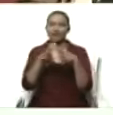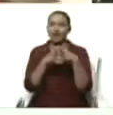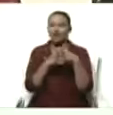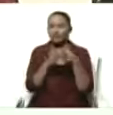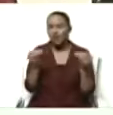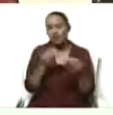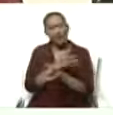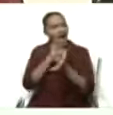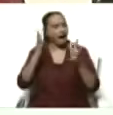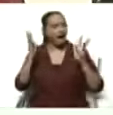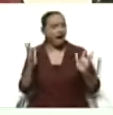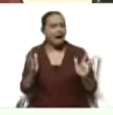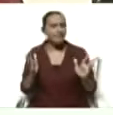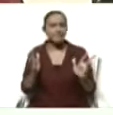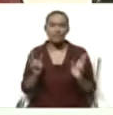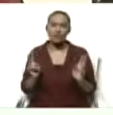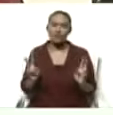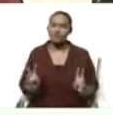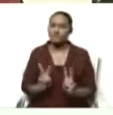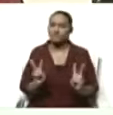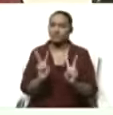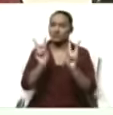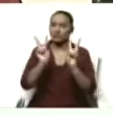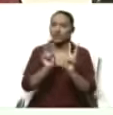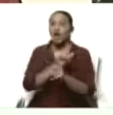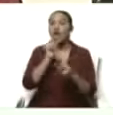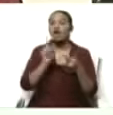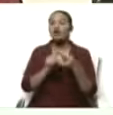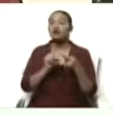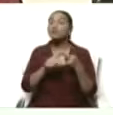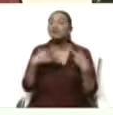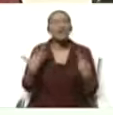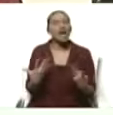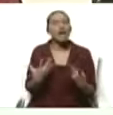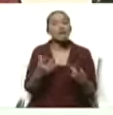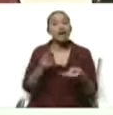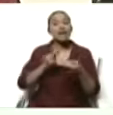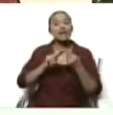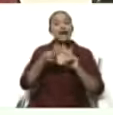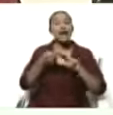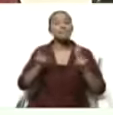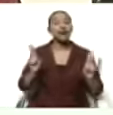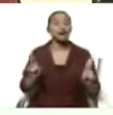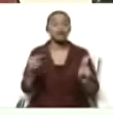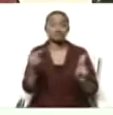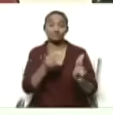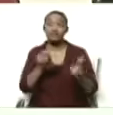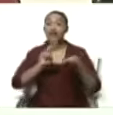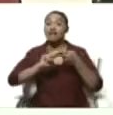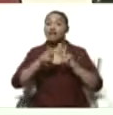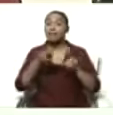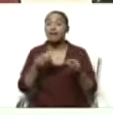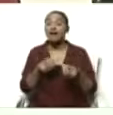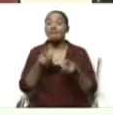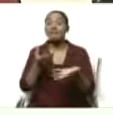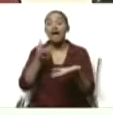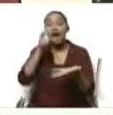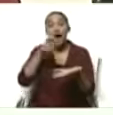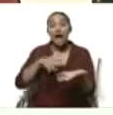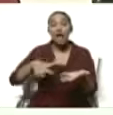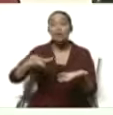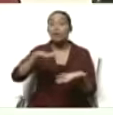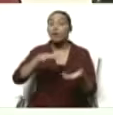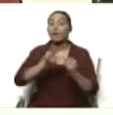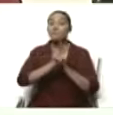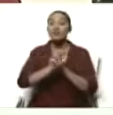amplio que se pueda y luego que garantice la paz nosotros vamos a garantizar la paz después del 28 no